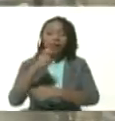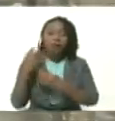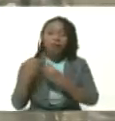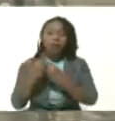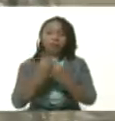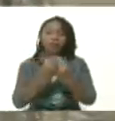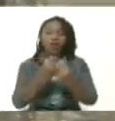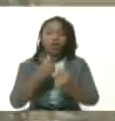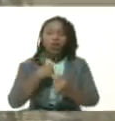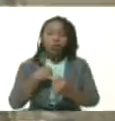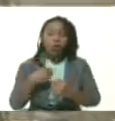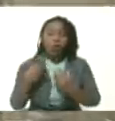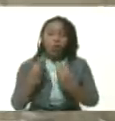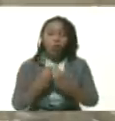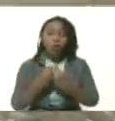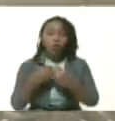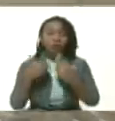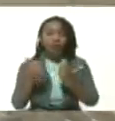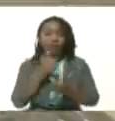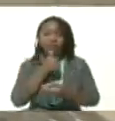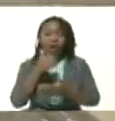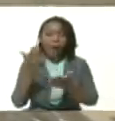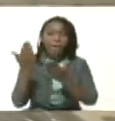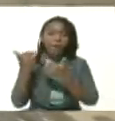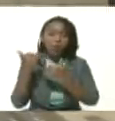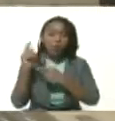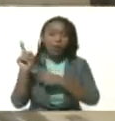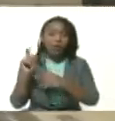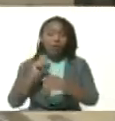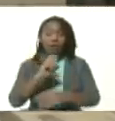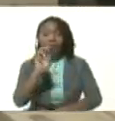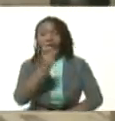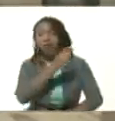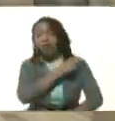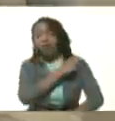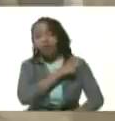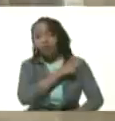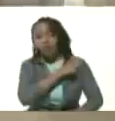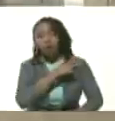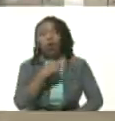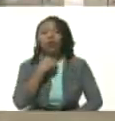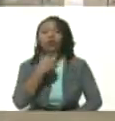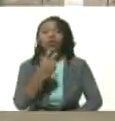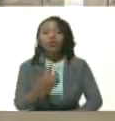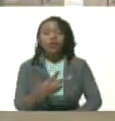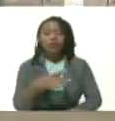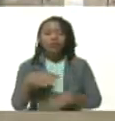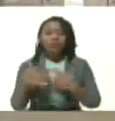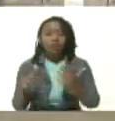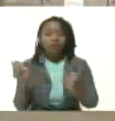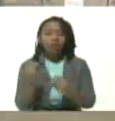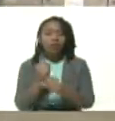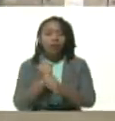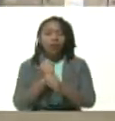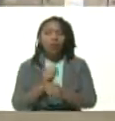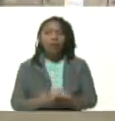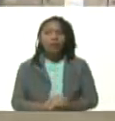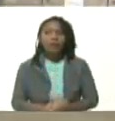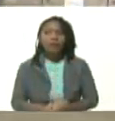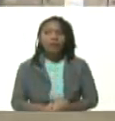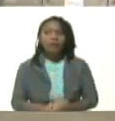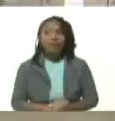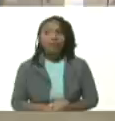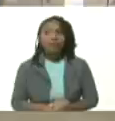Acompañada estoy de los compañeros gerente general de la planta y un vocero por los trabajadores.